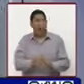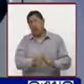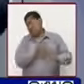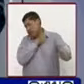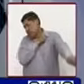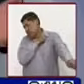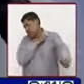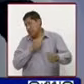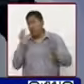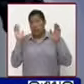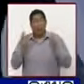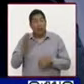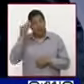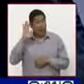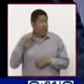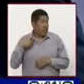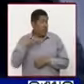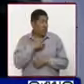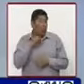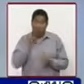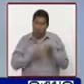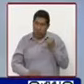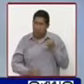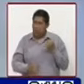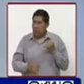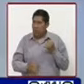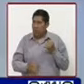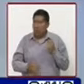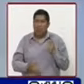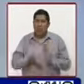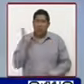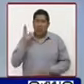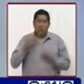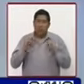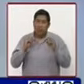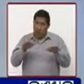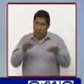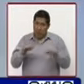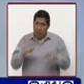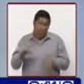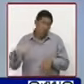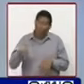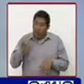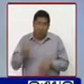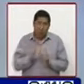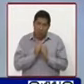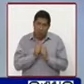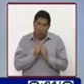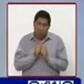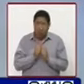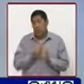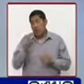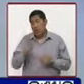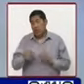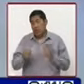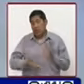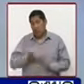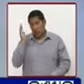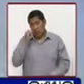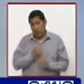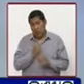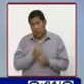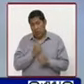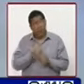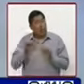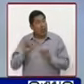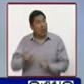o está en otro lado, que no sabemos. Por último, agarre, si tiene que ir a la tienda, no envíe al niño. Agarre al niño, vaya con él. Claro. Si tiene que salir a trabajar y el